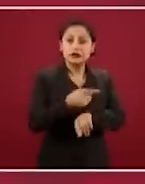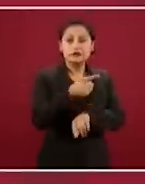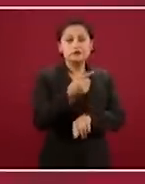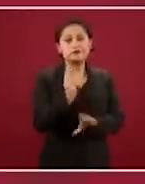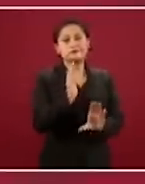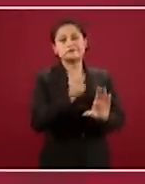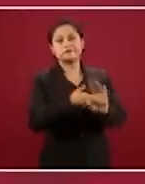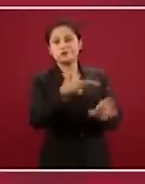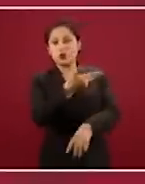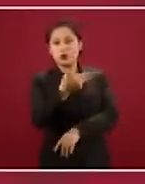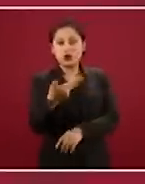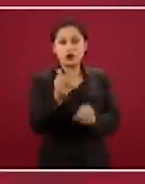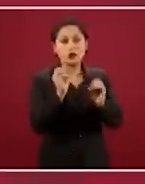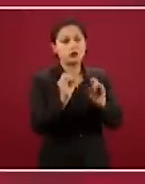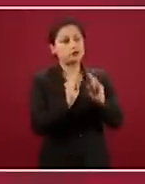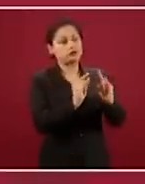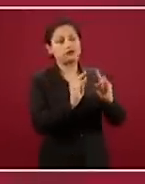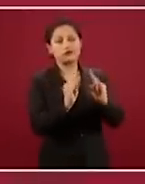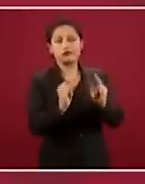en campamentos,